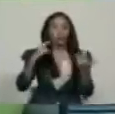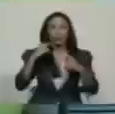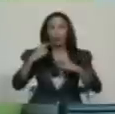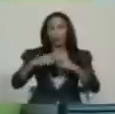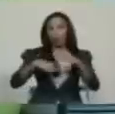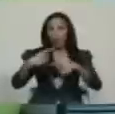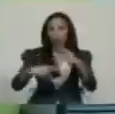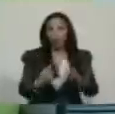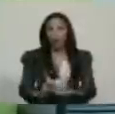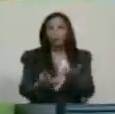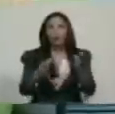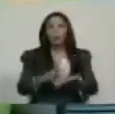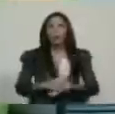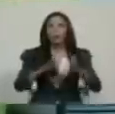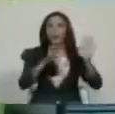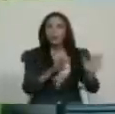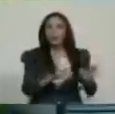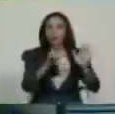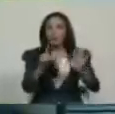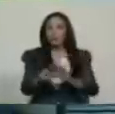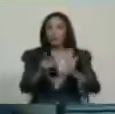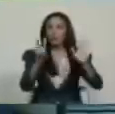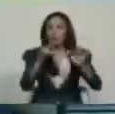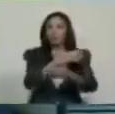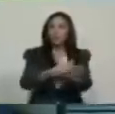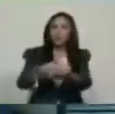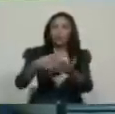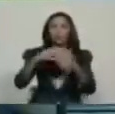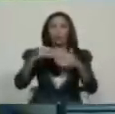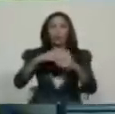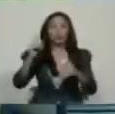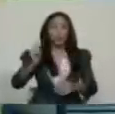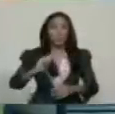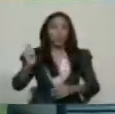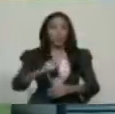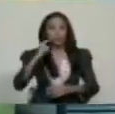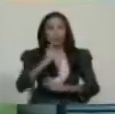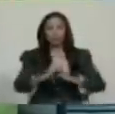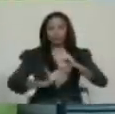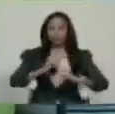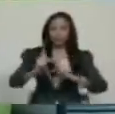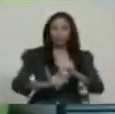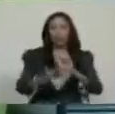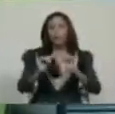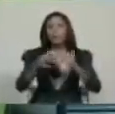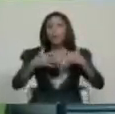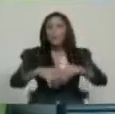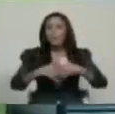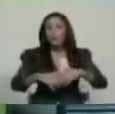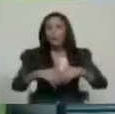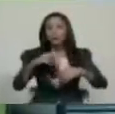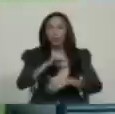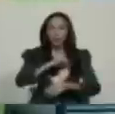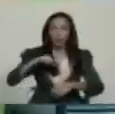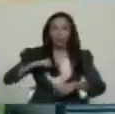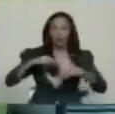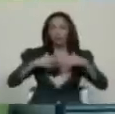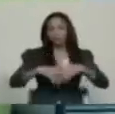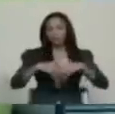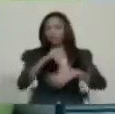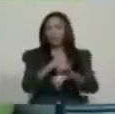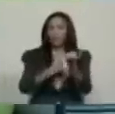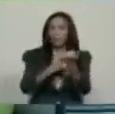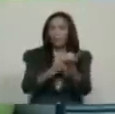millones de dólares al mes. Esta fue una inversión realizada por la empresa Gold Marketing, la cual invirtió cerca de